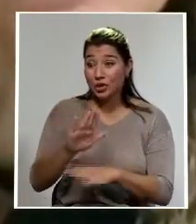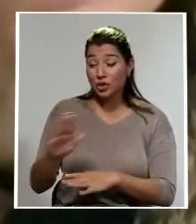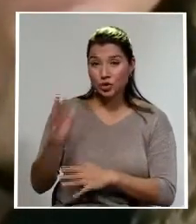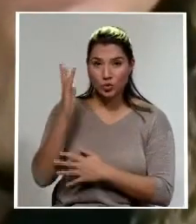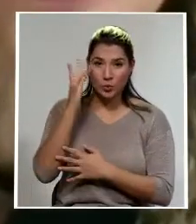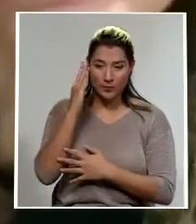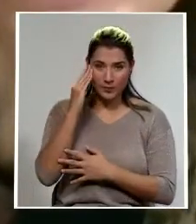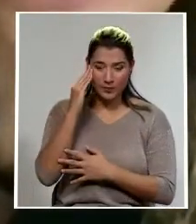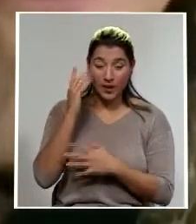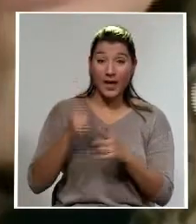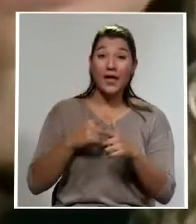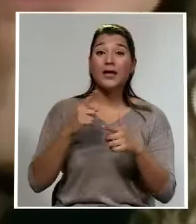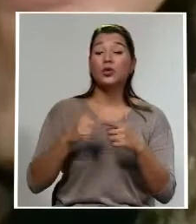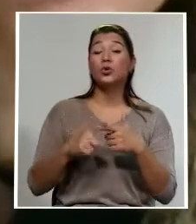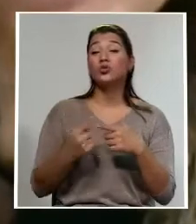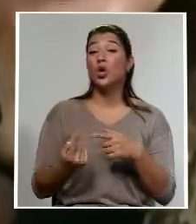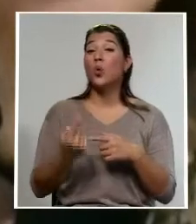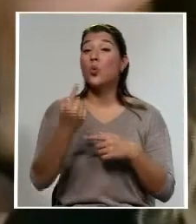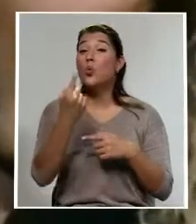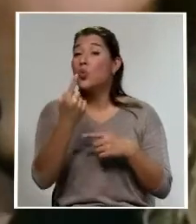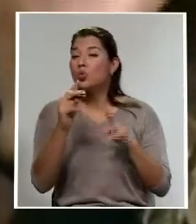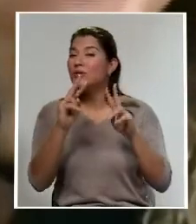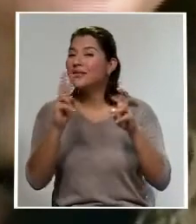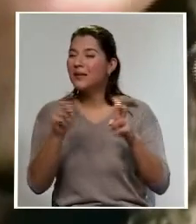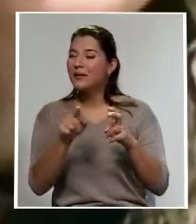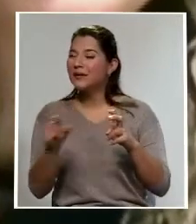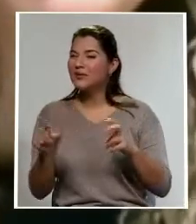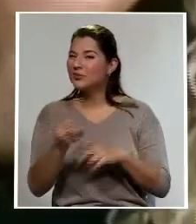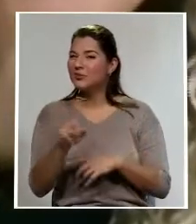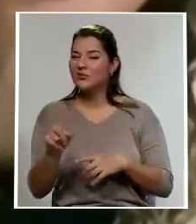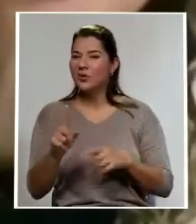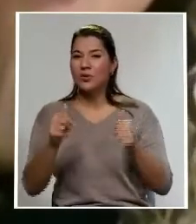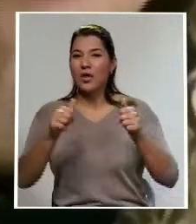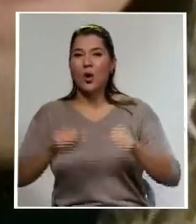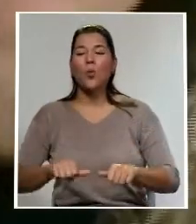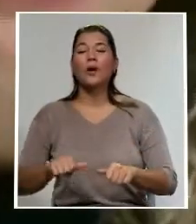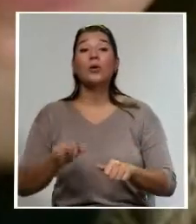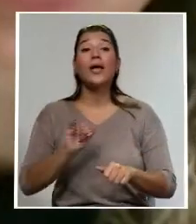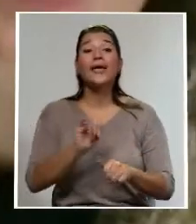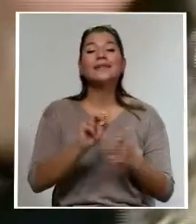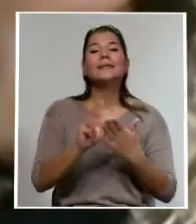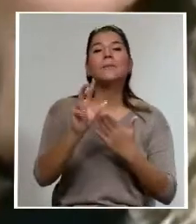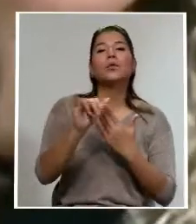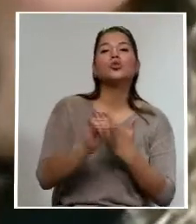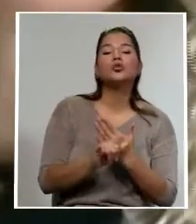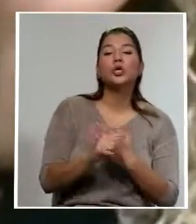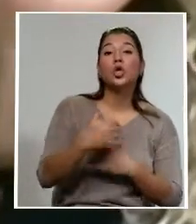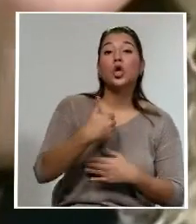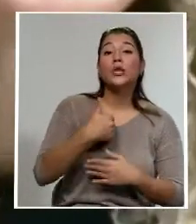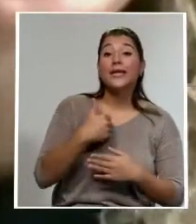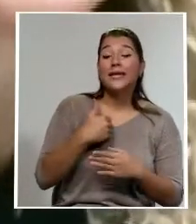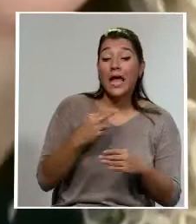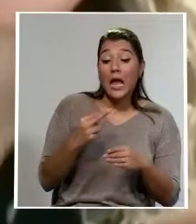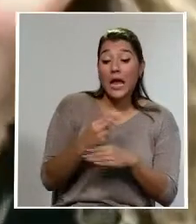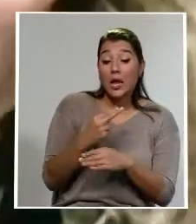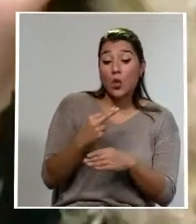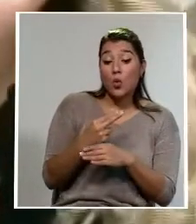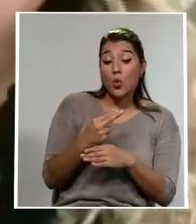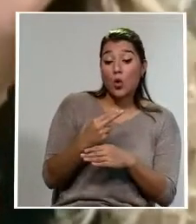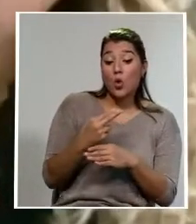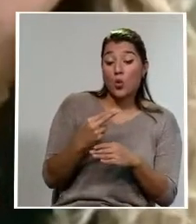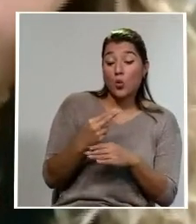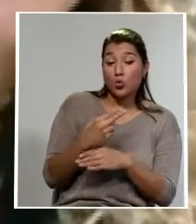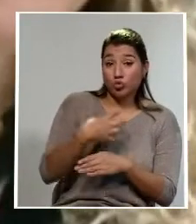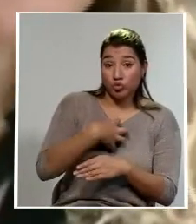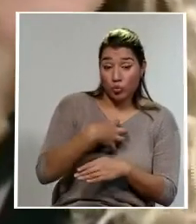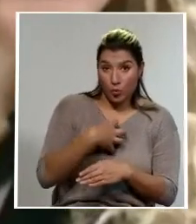las oposiciones al inicio es que el proyecto contemplaba el autoconsumo virtual. Y eso era, yo podía tener